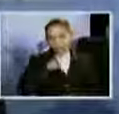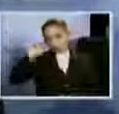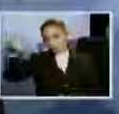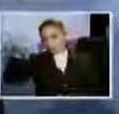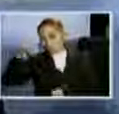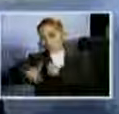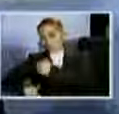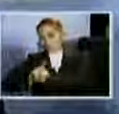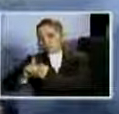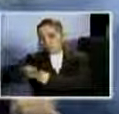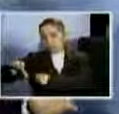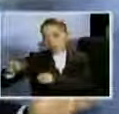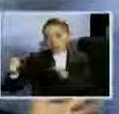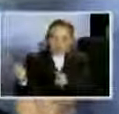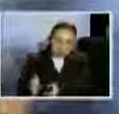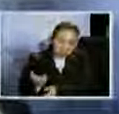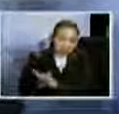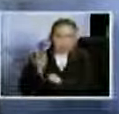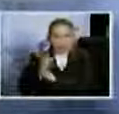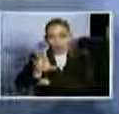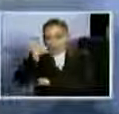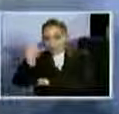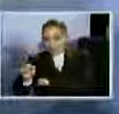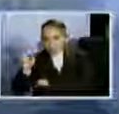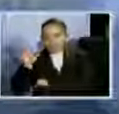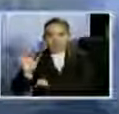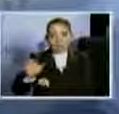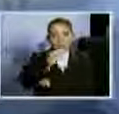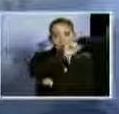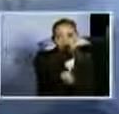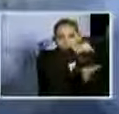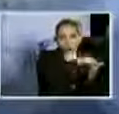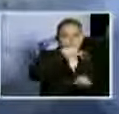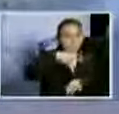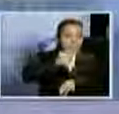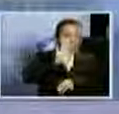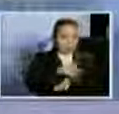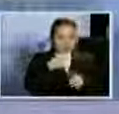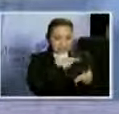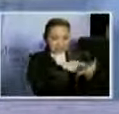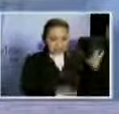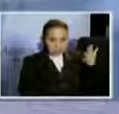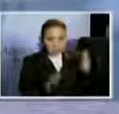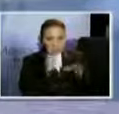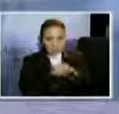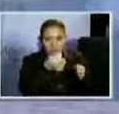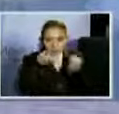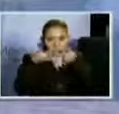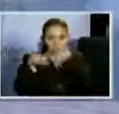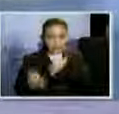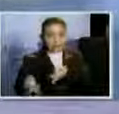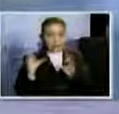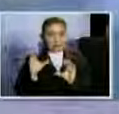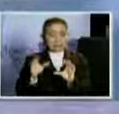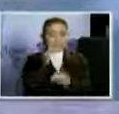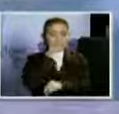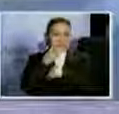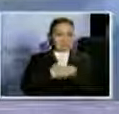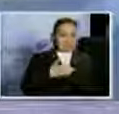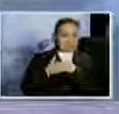otros conflictos menores, por supuesto en África y en otros puntos, pero tal vez son estos los que han encendido la luz de